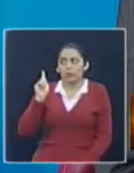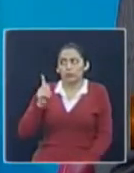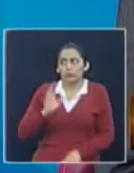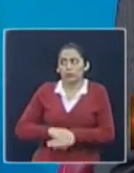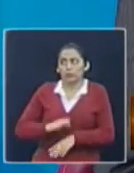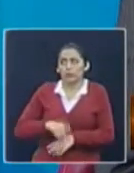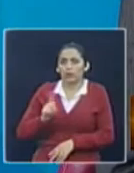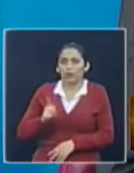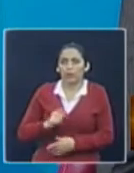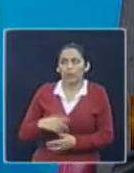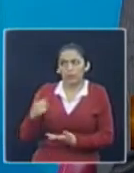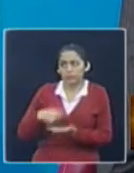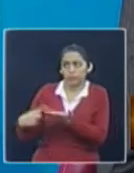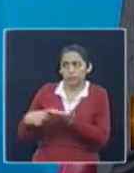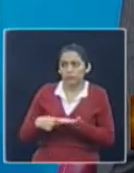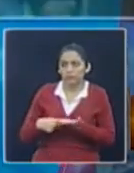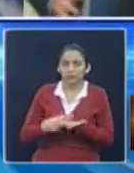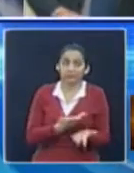le da la patadita.